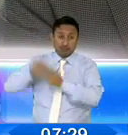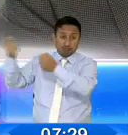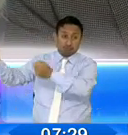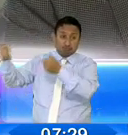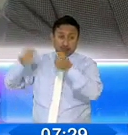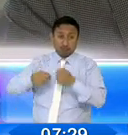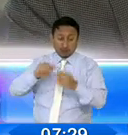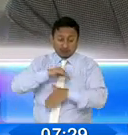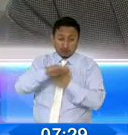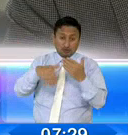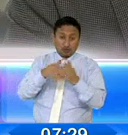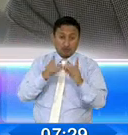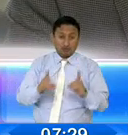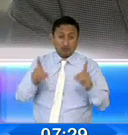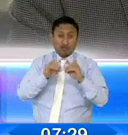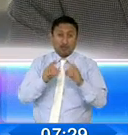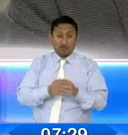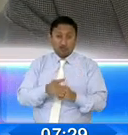base. ¿Ustedes están de acuerdo?